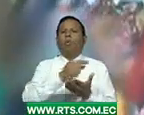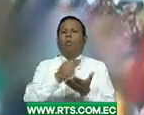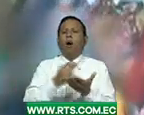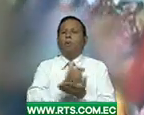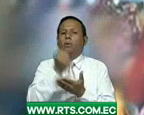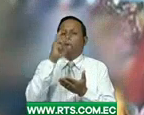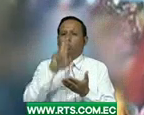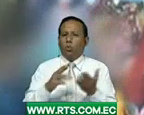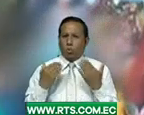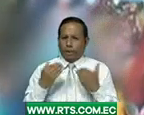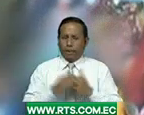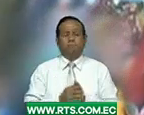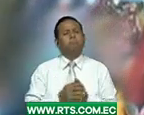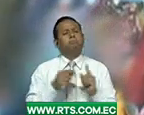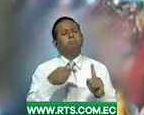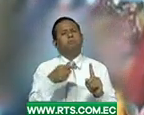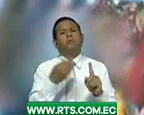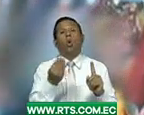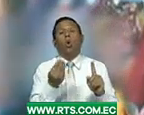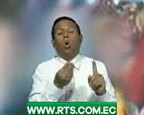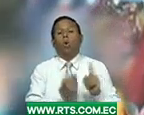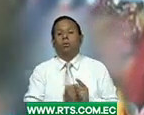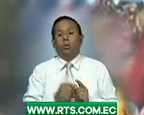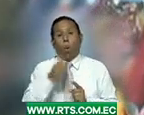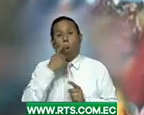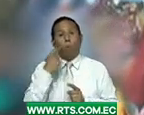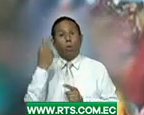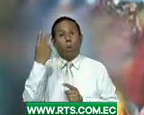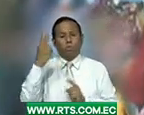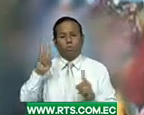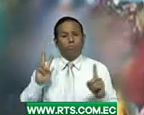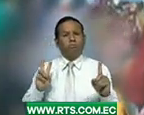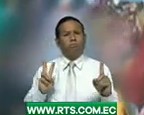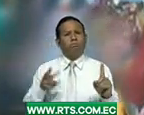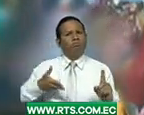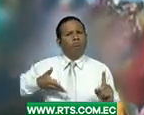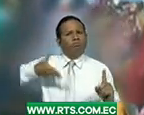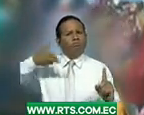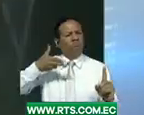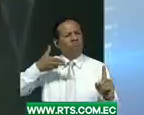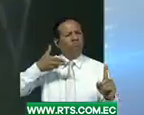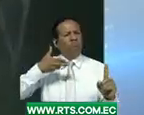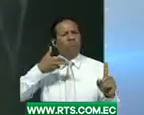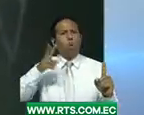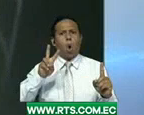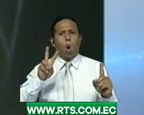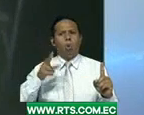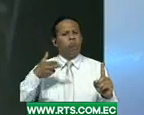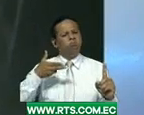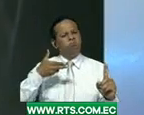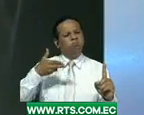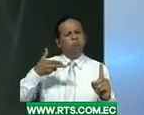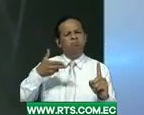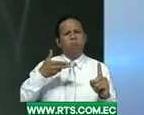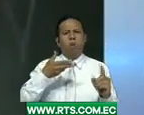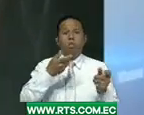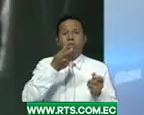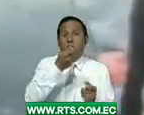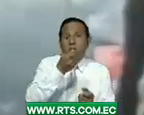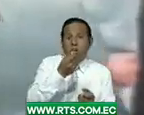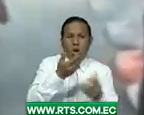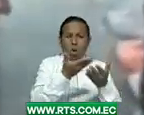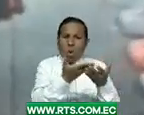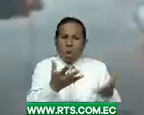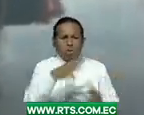Guasmo Sur de Guayaquil. Dos individuos ingresaron fuertemente armados para sustraer pertenencias y dinero de dos